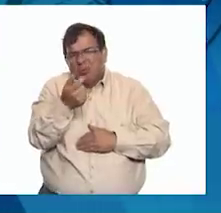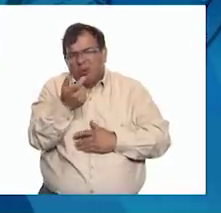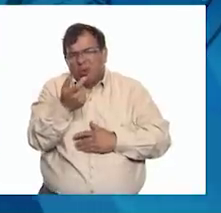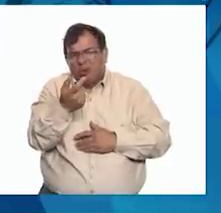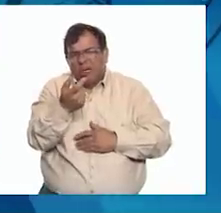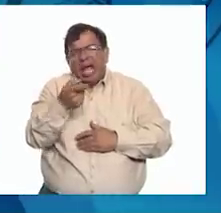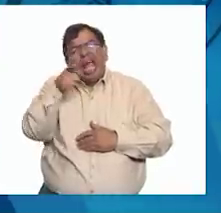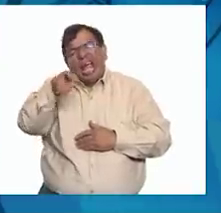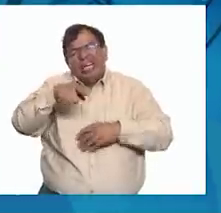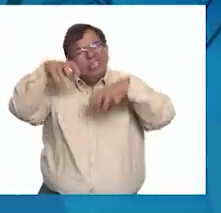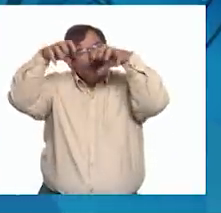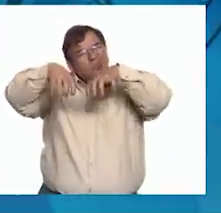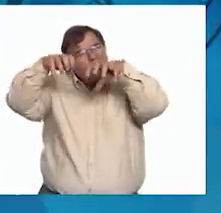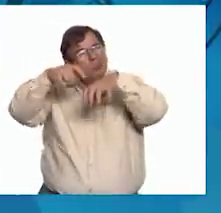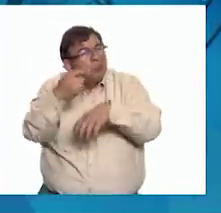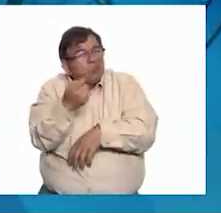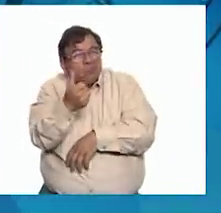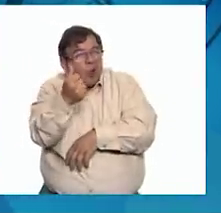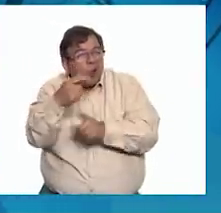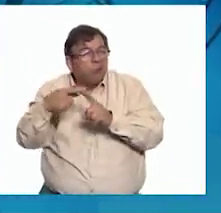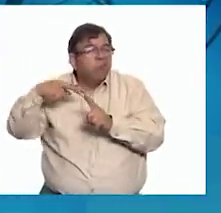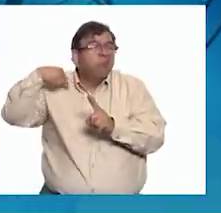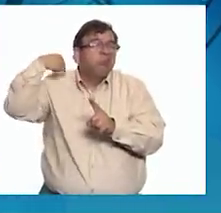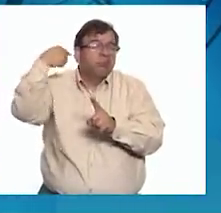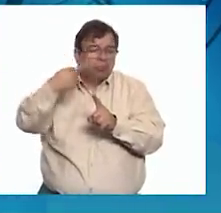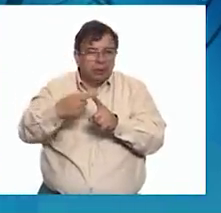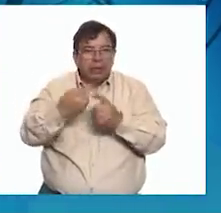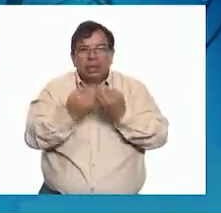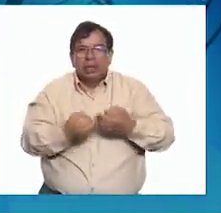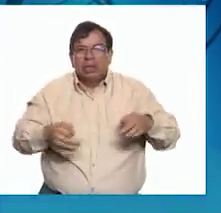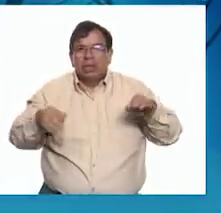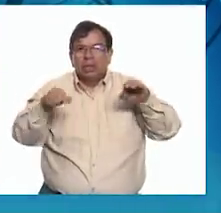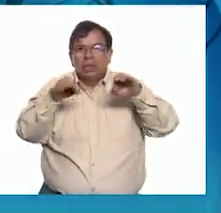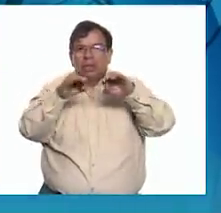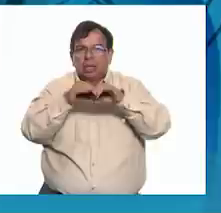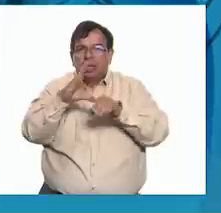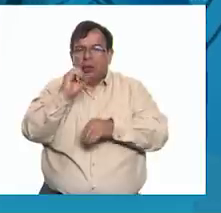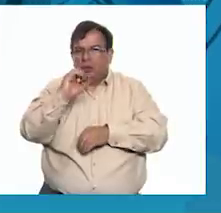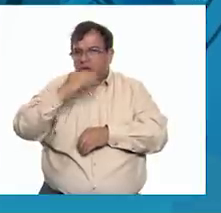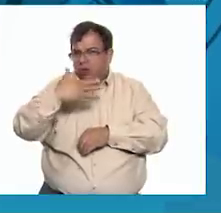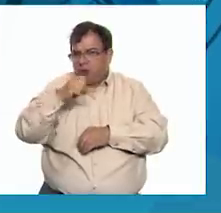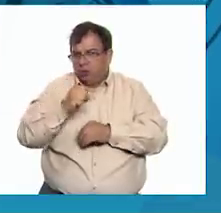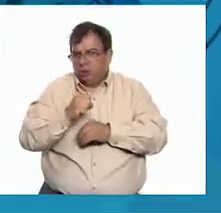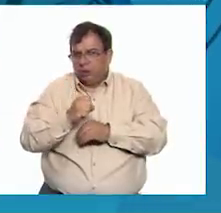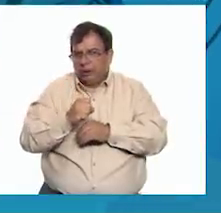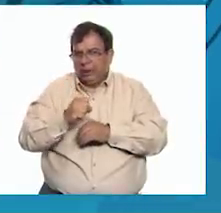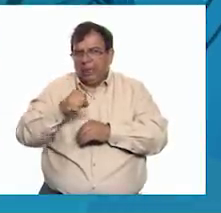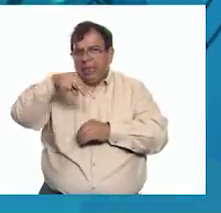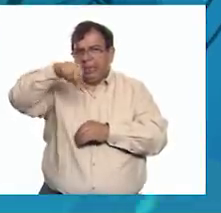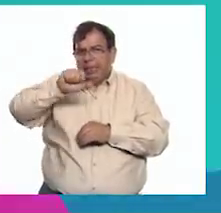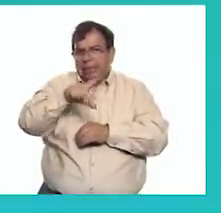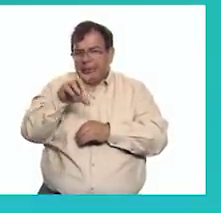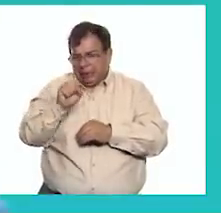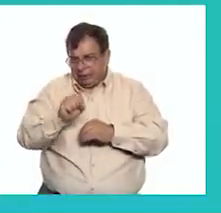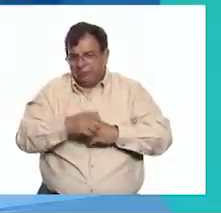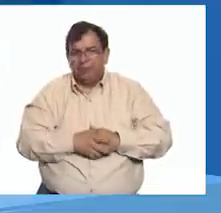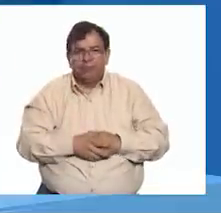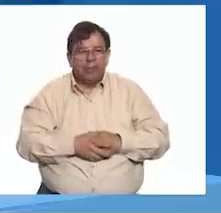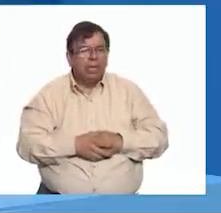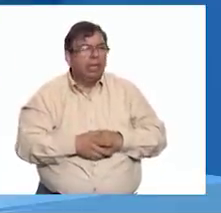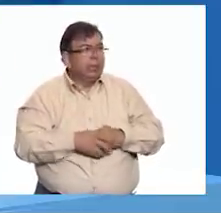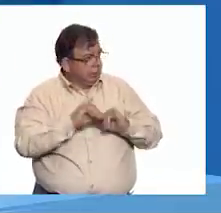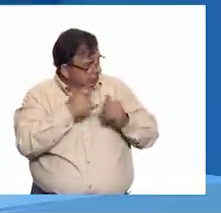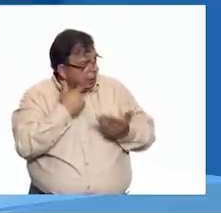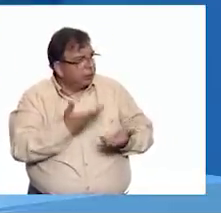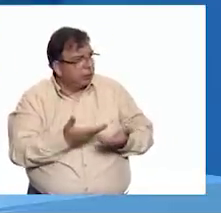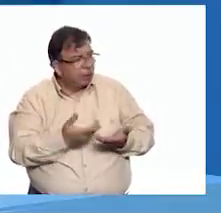que llueve en esas entidades. Lo más importante son el Conchos y el Nazas. Así es, Larisa. ¿Te